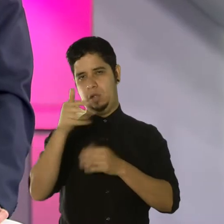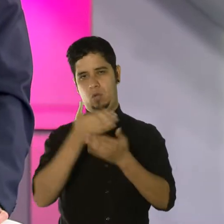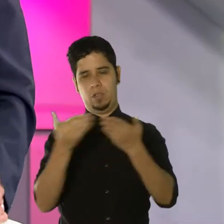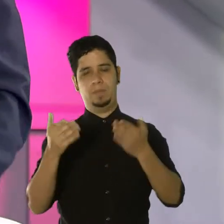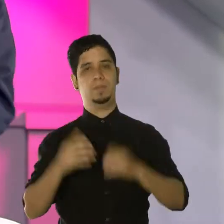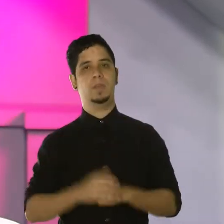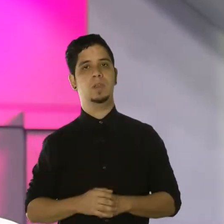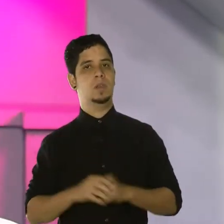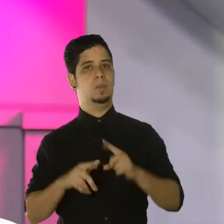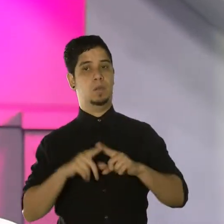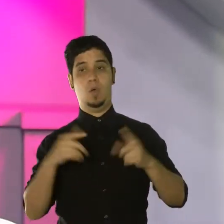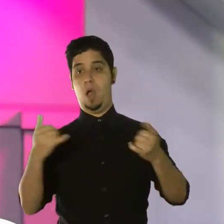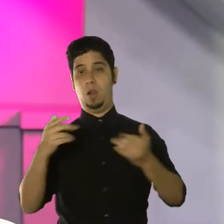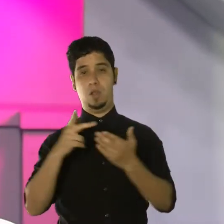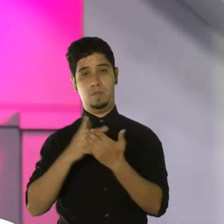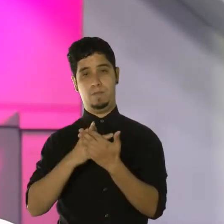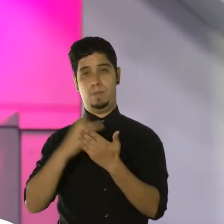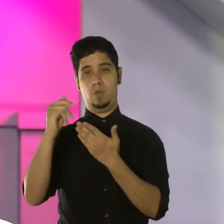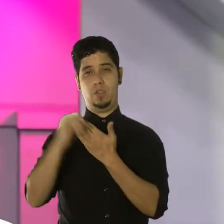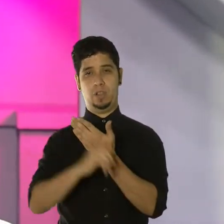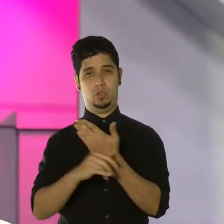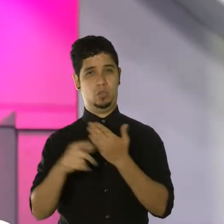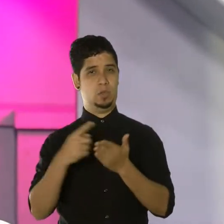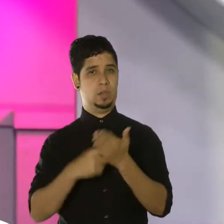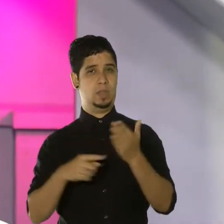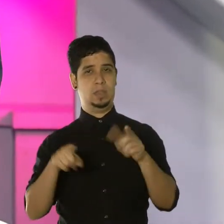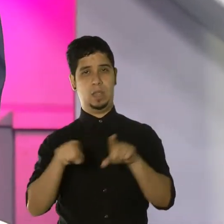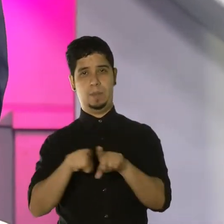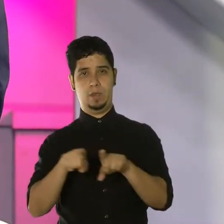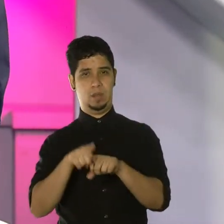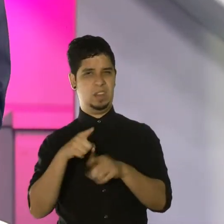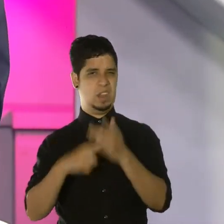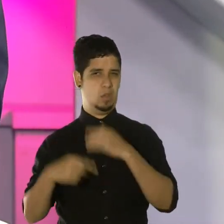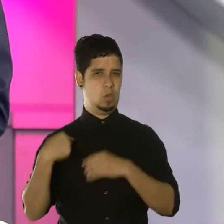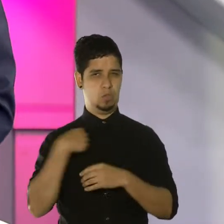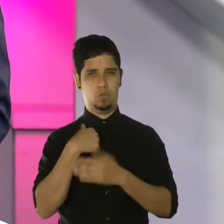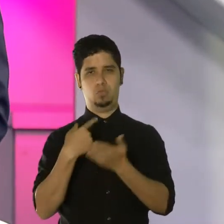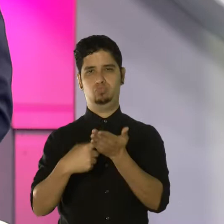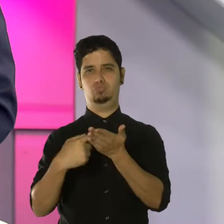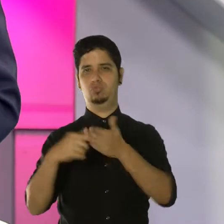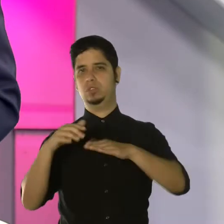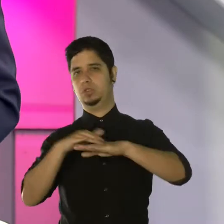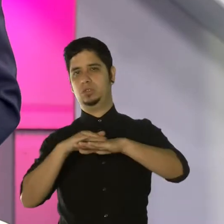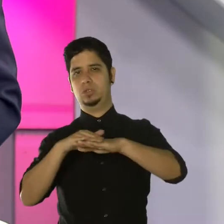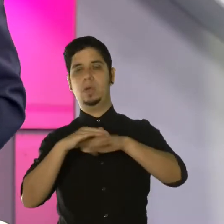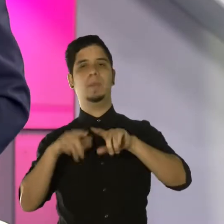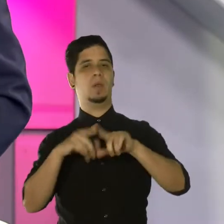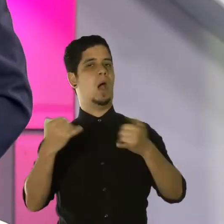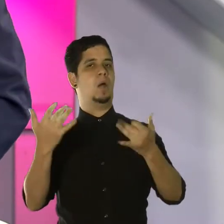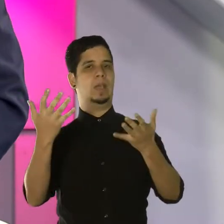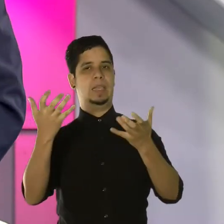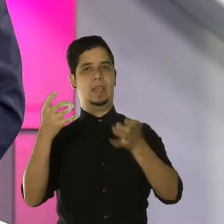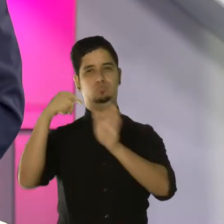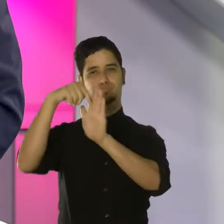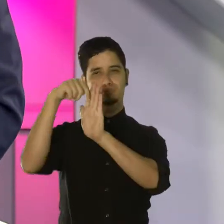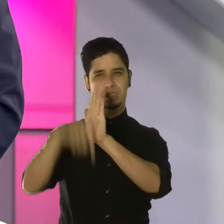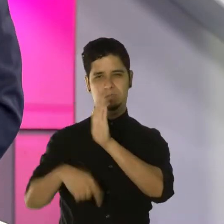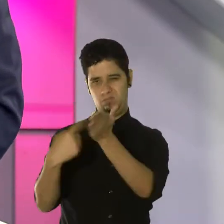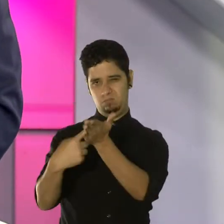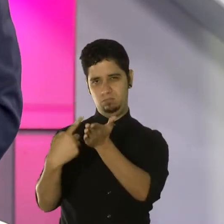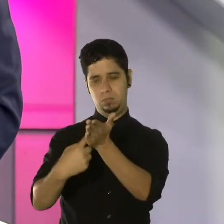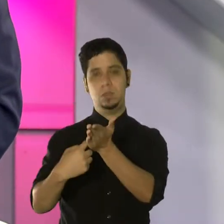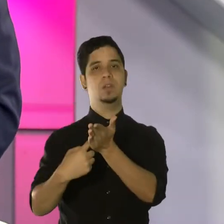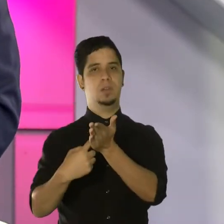pero hay un proyecto que también hemos estado dialogando y ahora quisiera entrar más sobre él. El proyecto de la